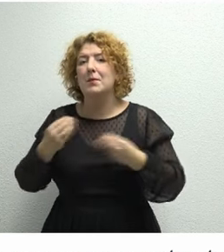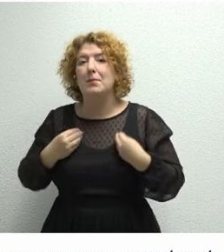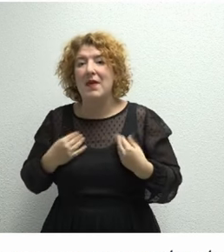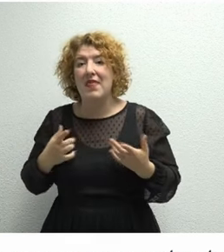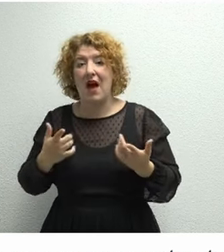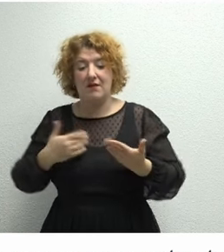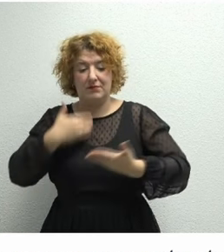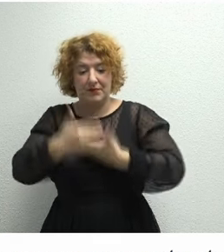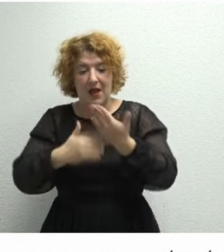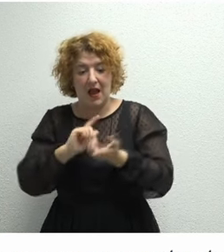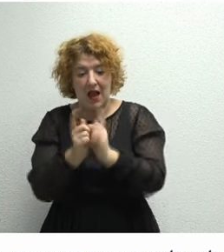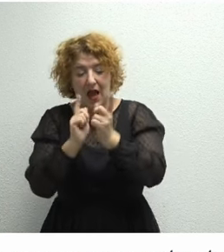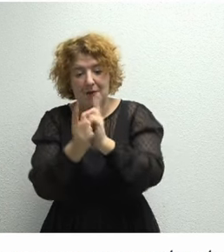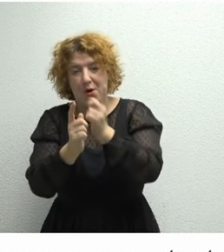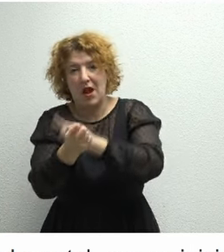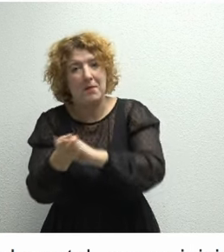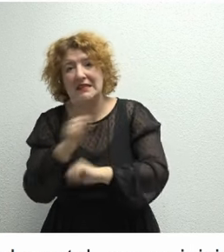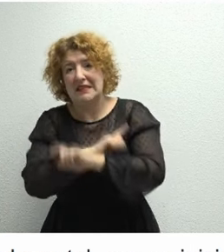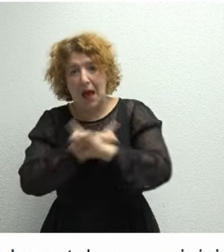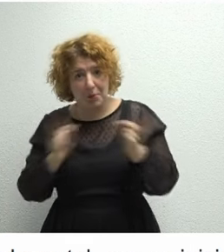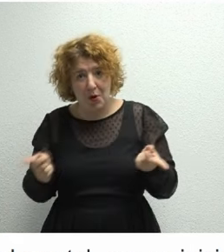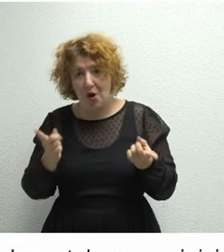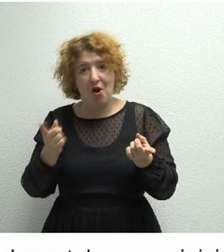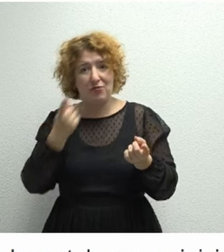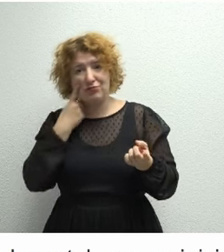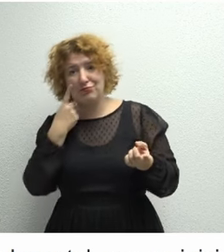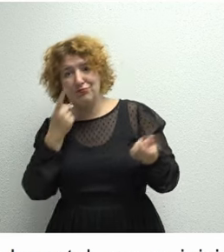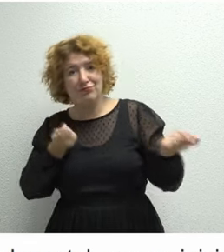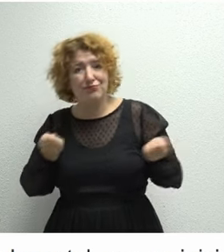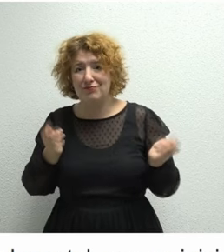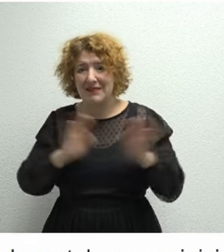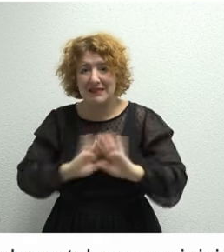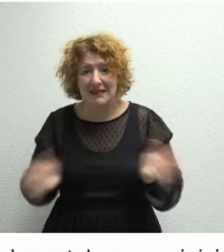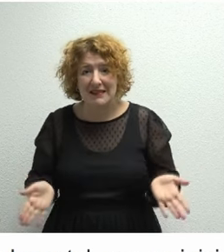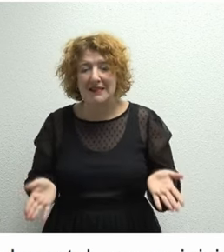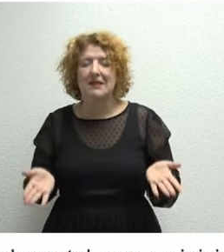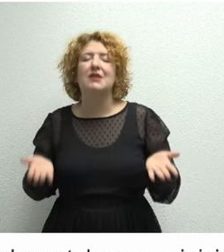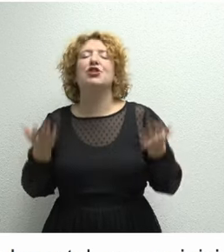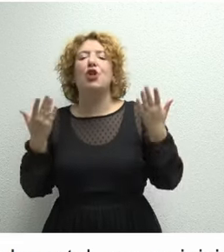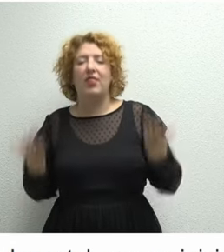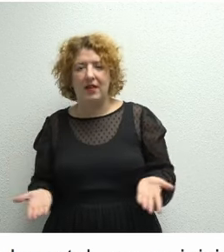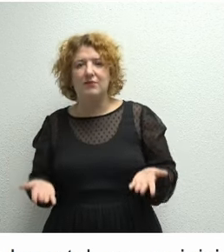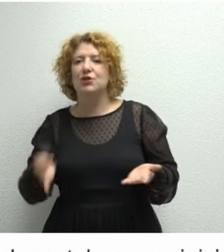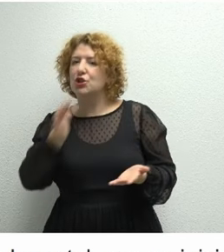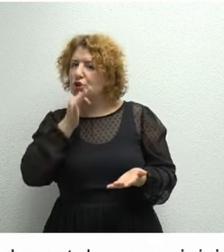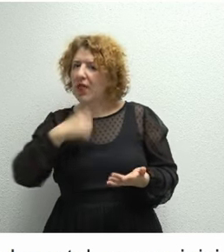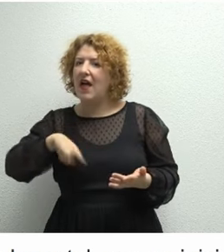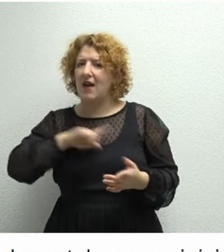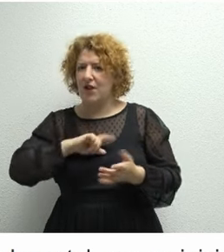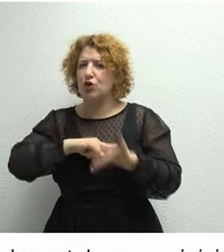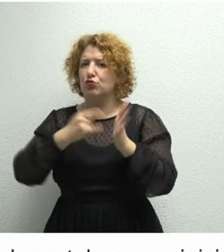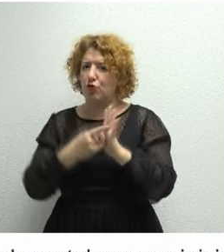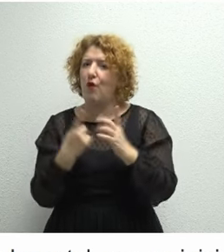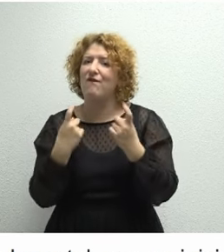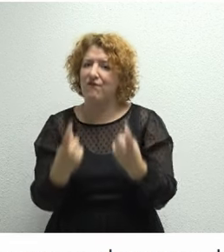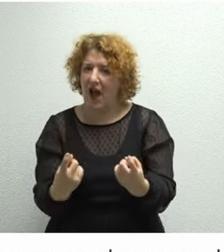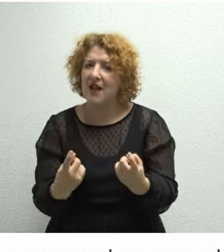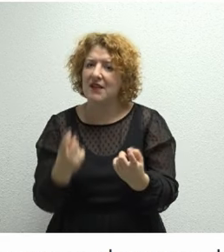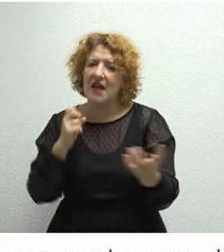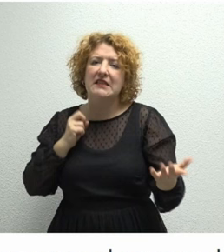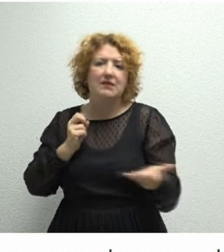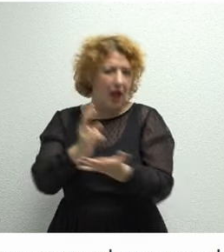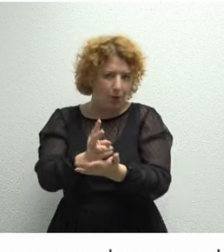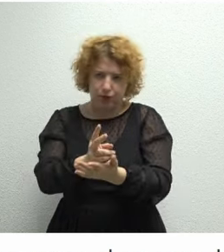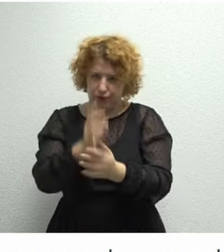que hace la persona y todos los cambio que tiene la persona por lo tanto todavía tenemos ahí un desafío enorme en este